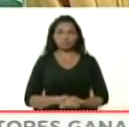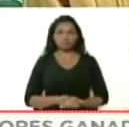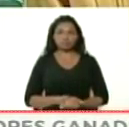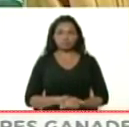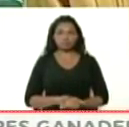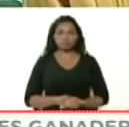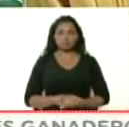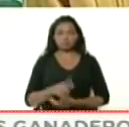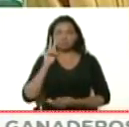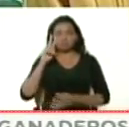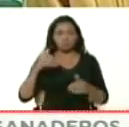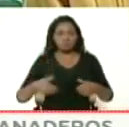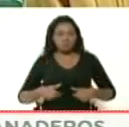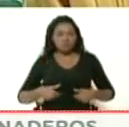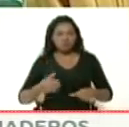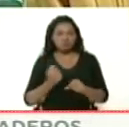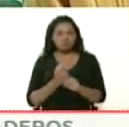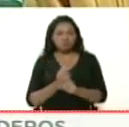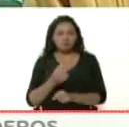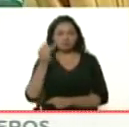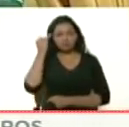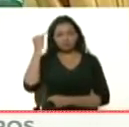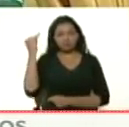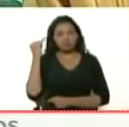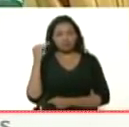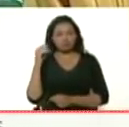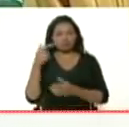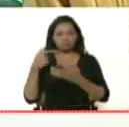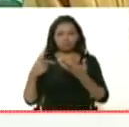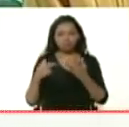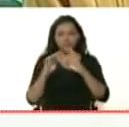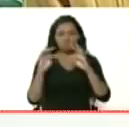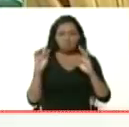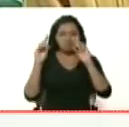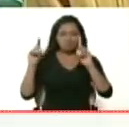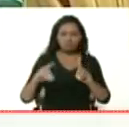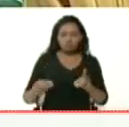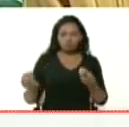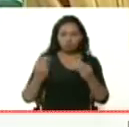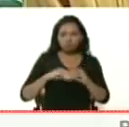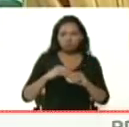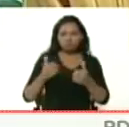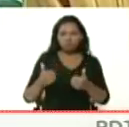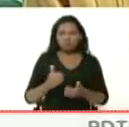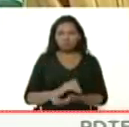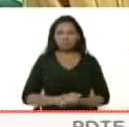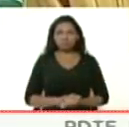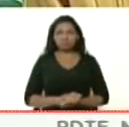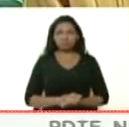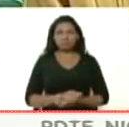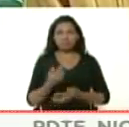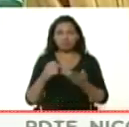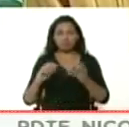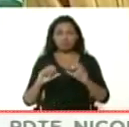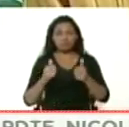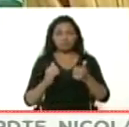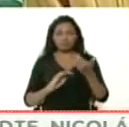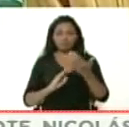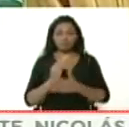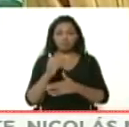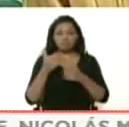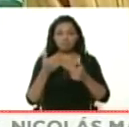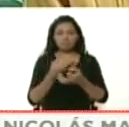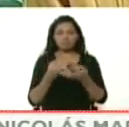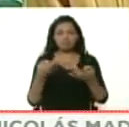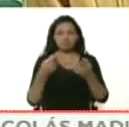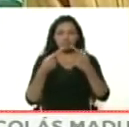Cuestión de esfuerzo, de trabajo, de inteligencia, de estrategia, de decisiones correctas. Y que las cosas empiecen a funcionar de otra